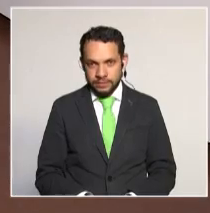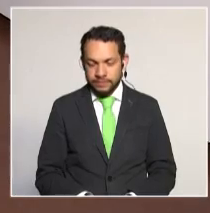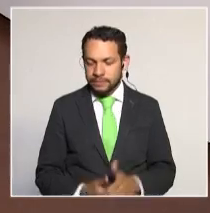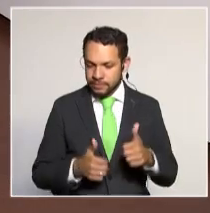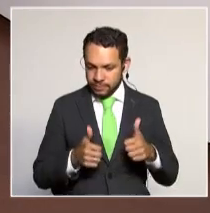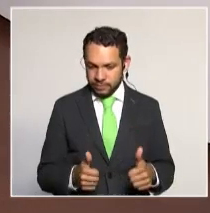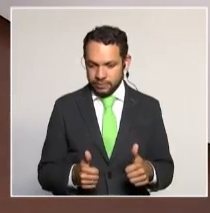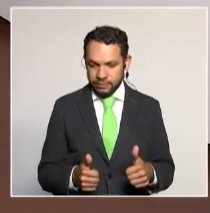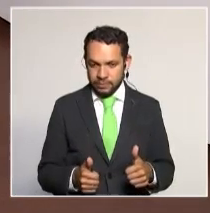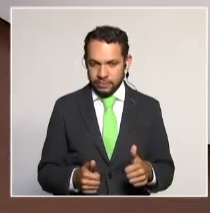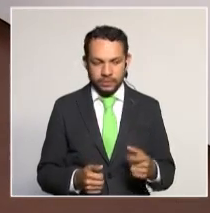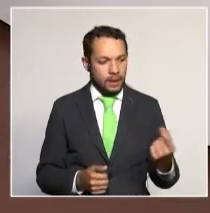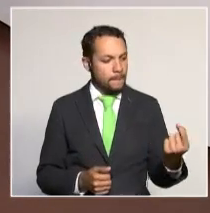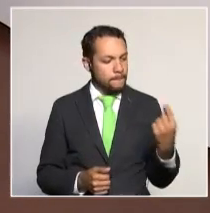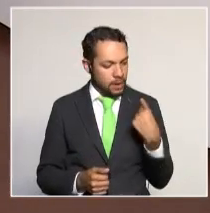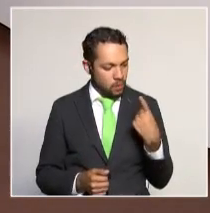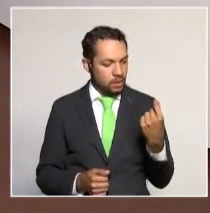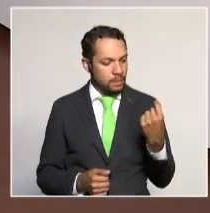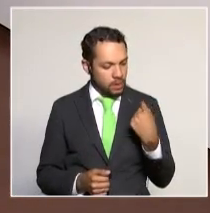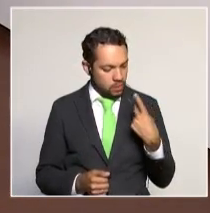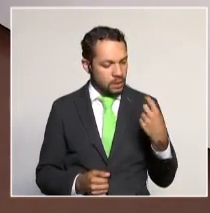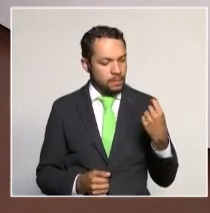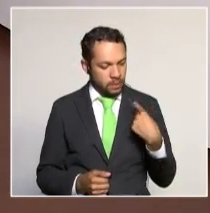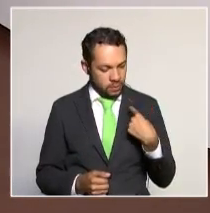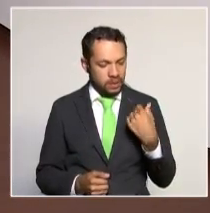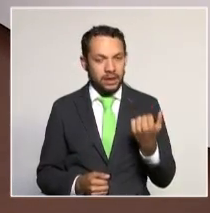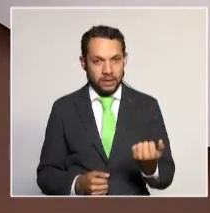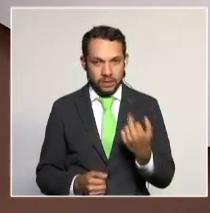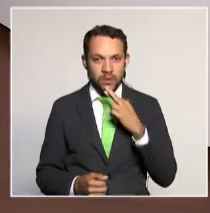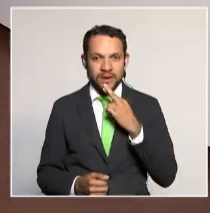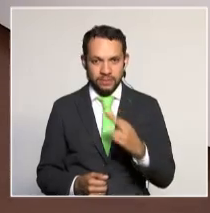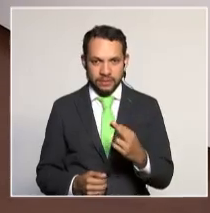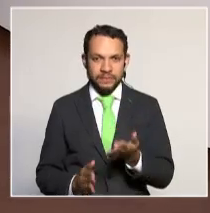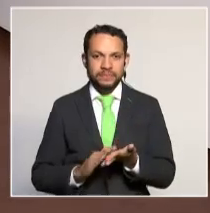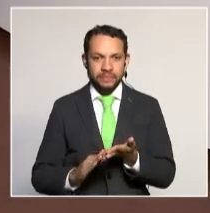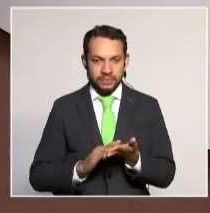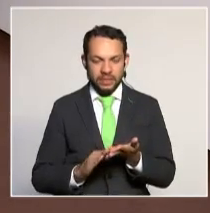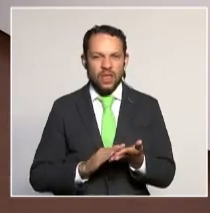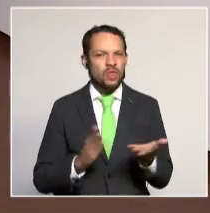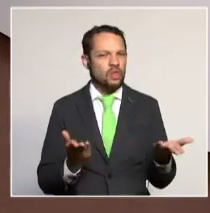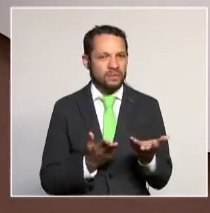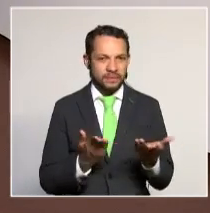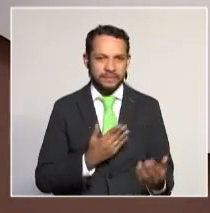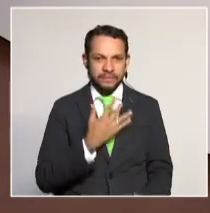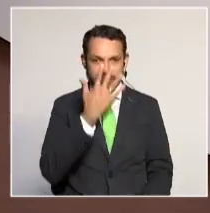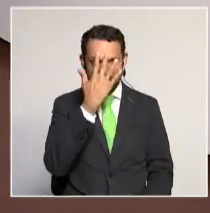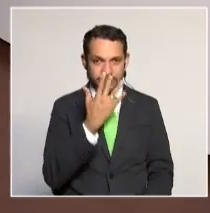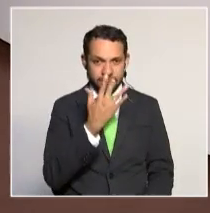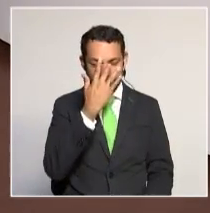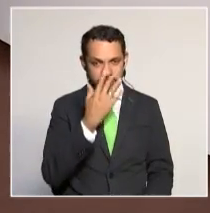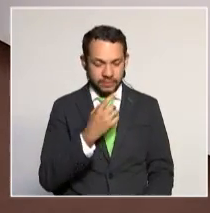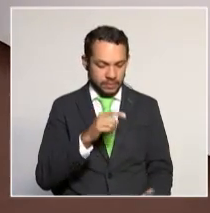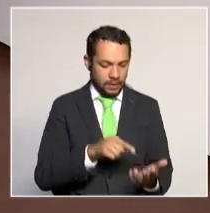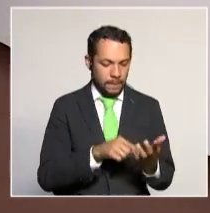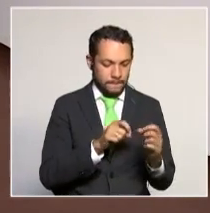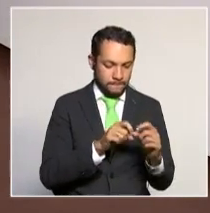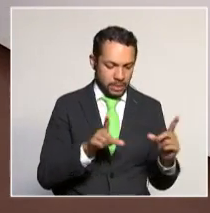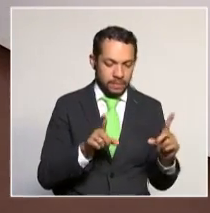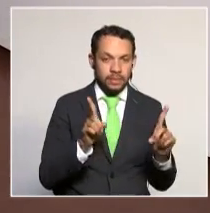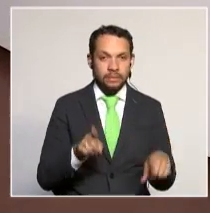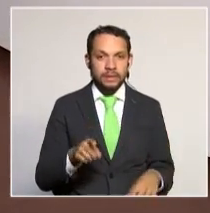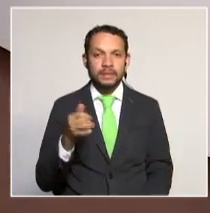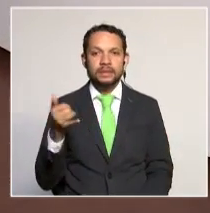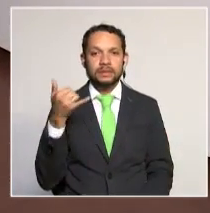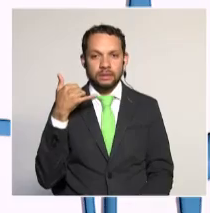Bueno, tenemos varias preguntas. Vamos a tratar de resolver muchas inquietudes que nos están entrando por Facebook Live y llamadas que